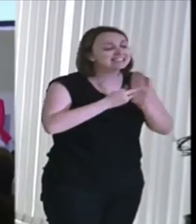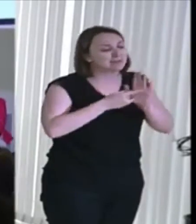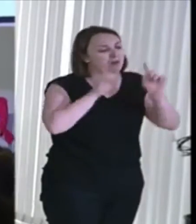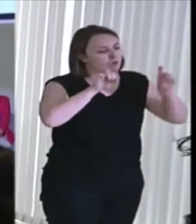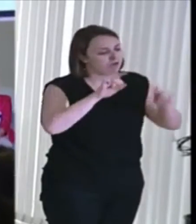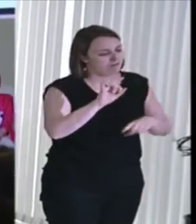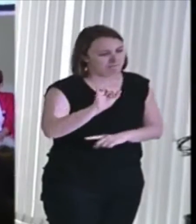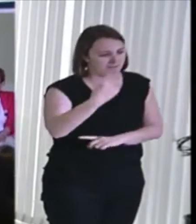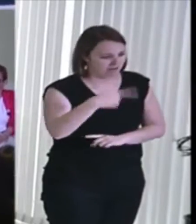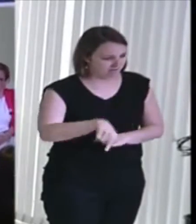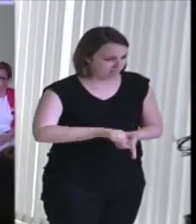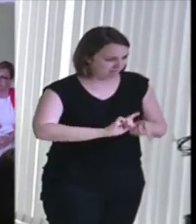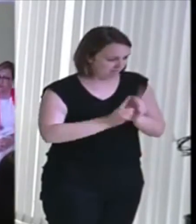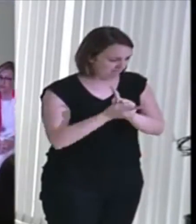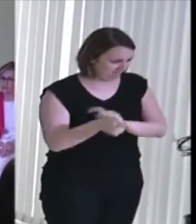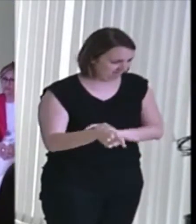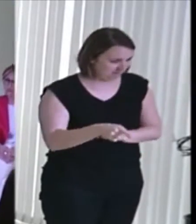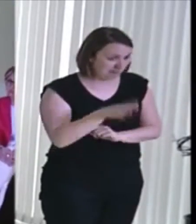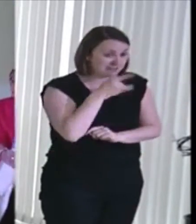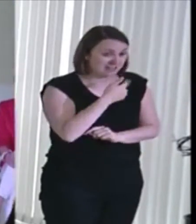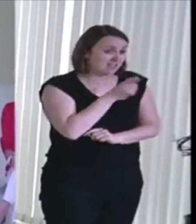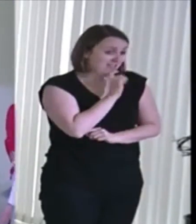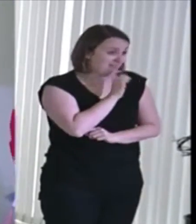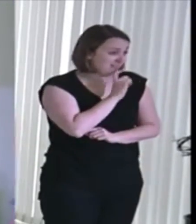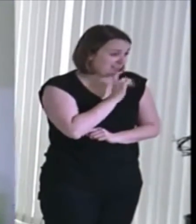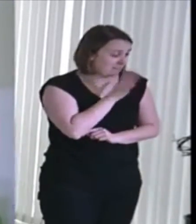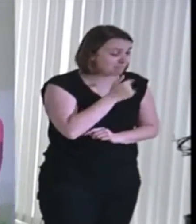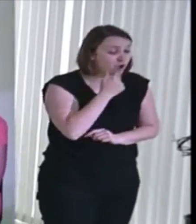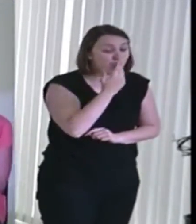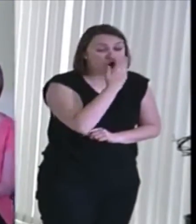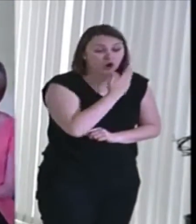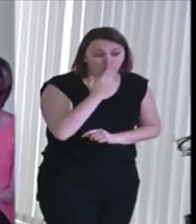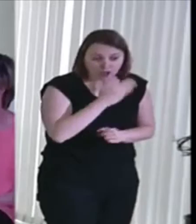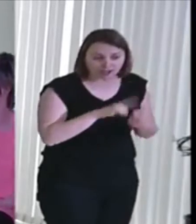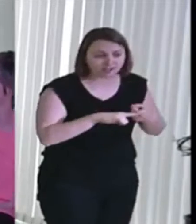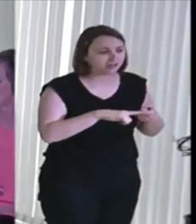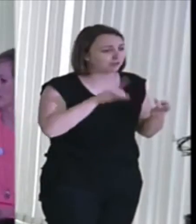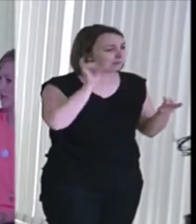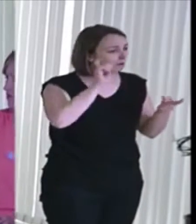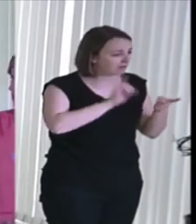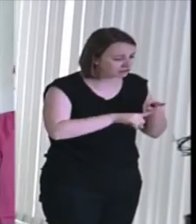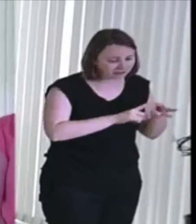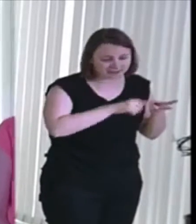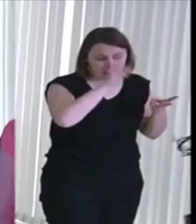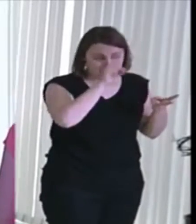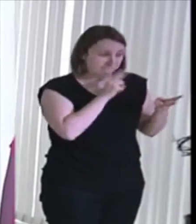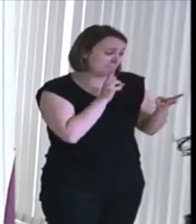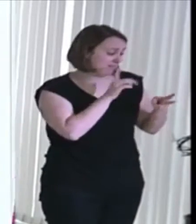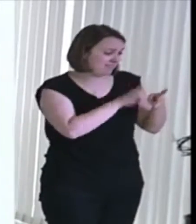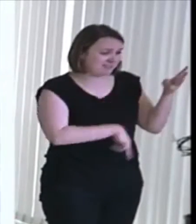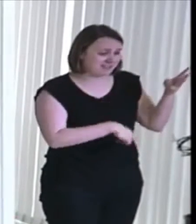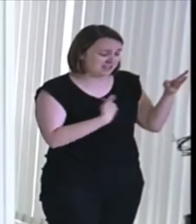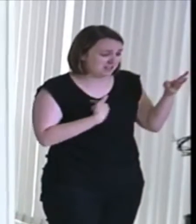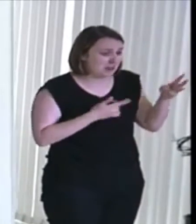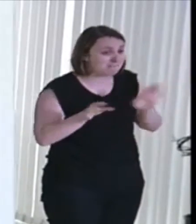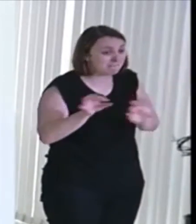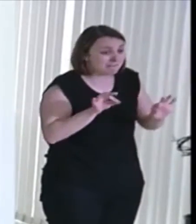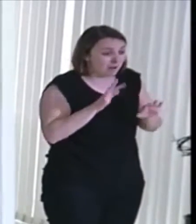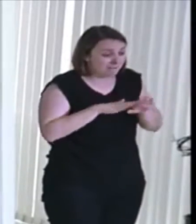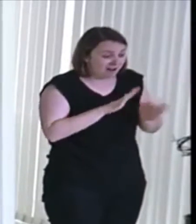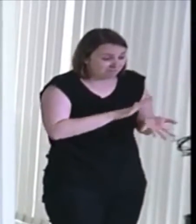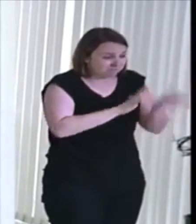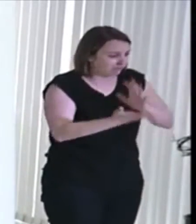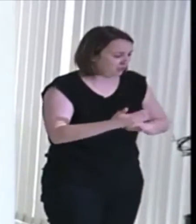cambiar. Y es muy complicado por lo que decíamos antes, ni los colegios, ni los profesores, ni los padres están preparados para ese cambio.